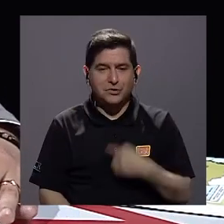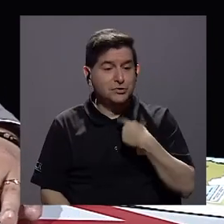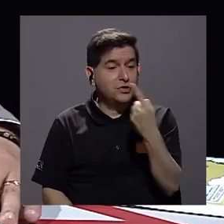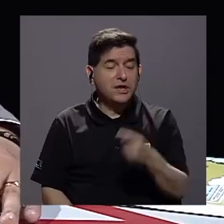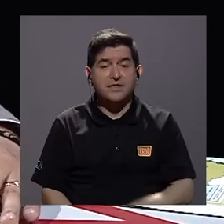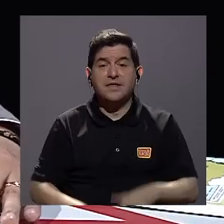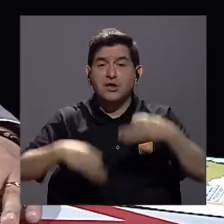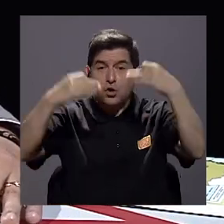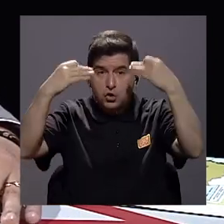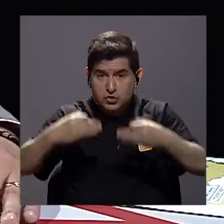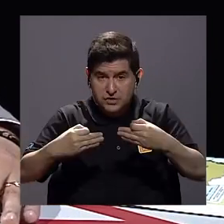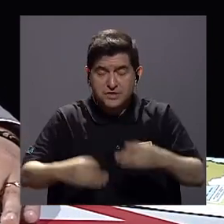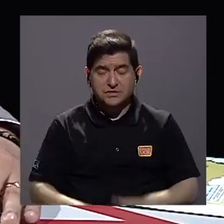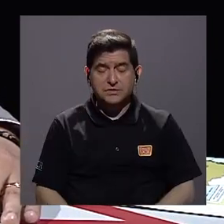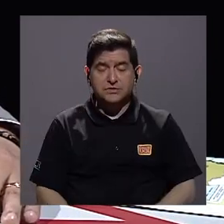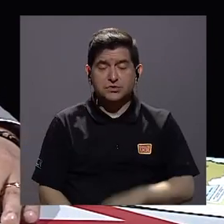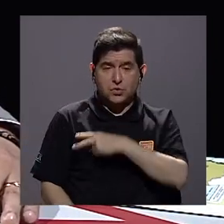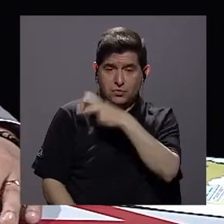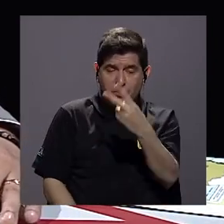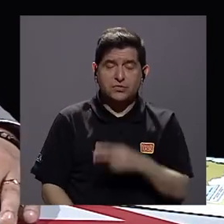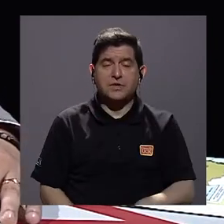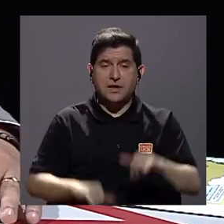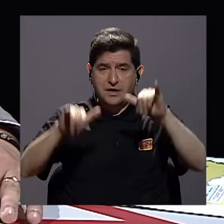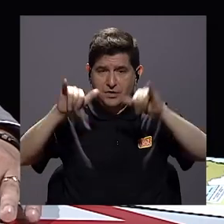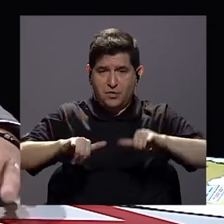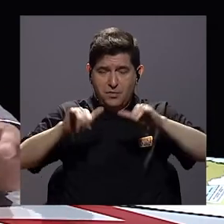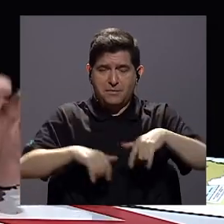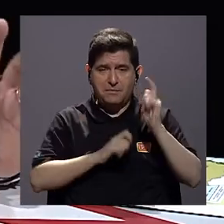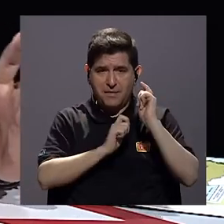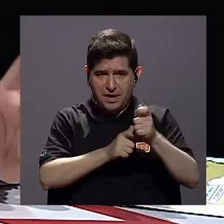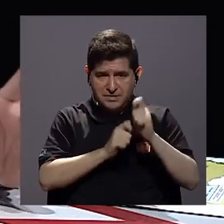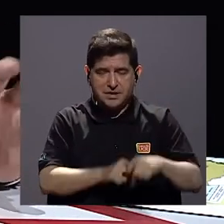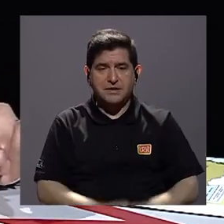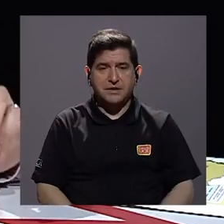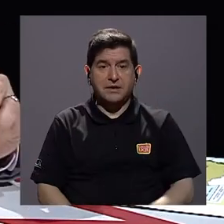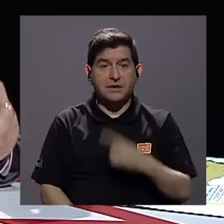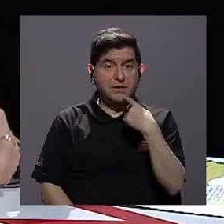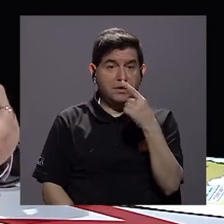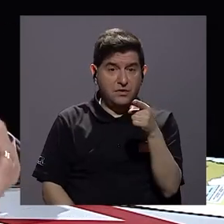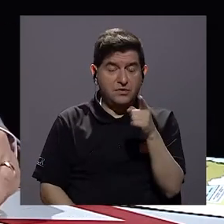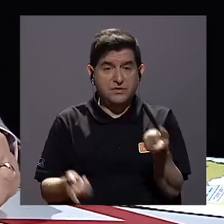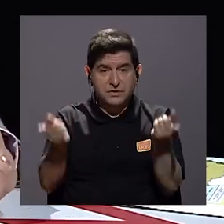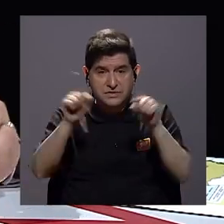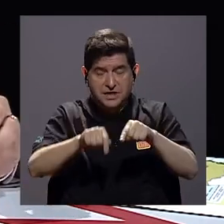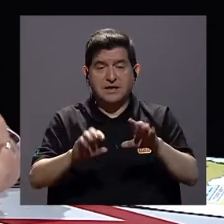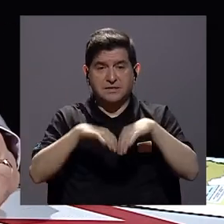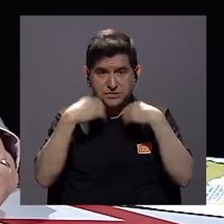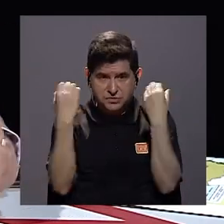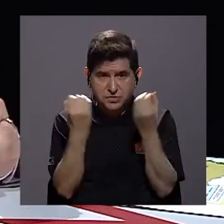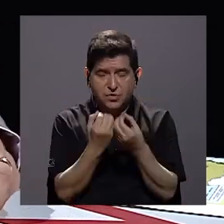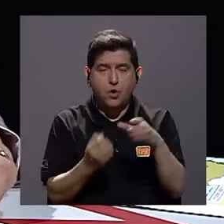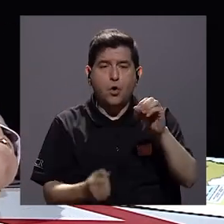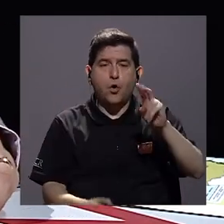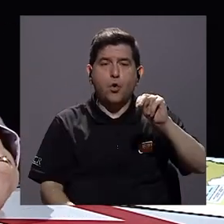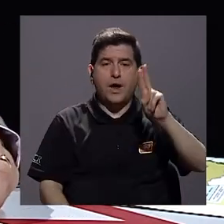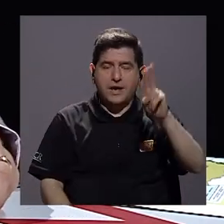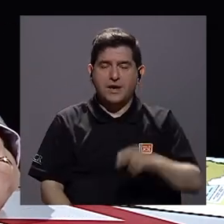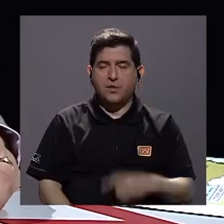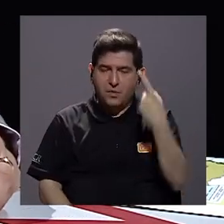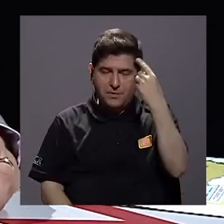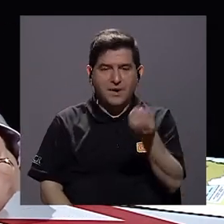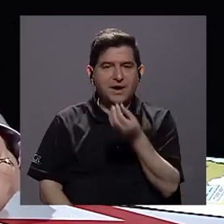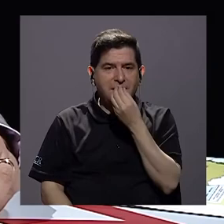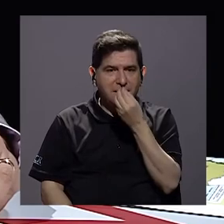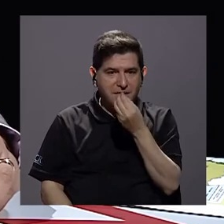hay directrices voluntarias para lograr la sostenibilidad de la pesca, que no lo dice nada más, lo dice nada más y menos que la Organización de las Naciones Unidas para la